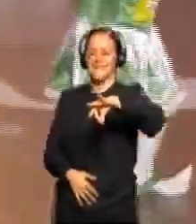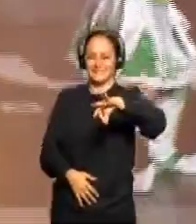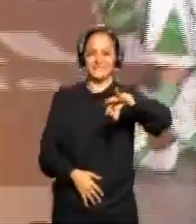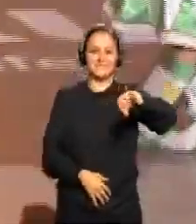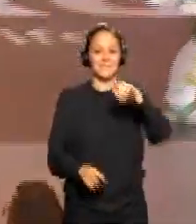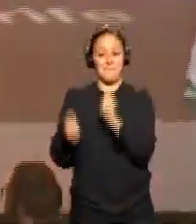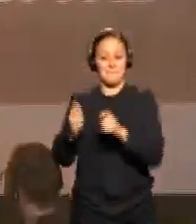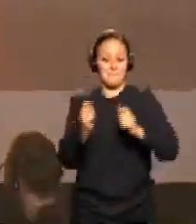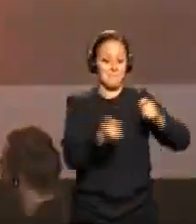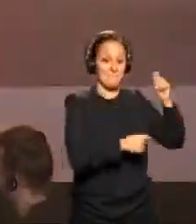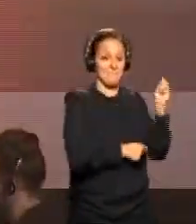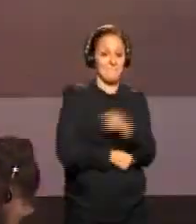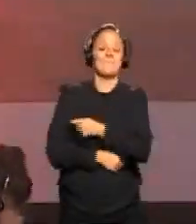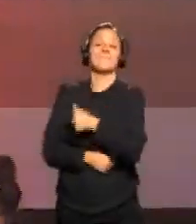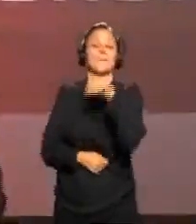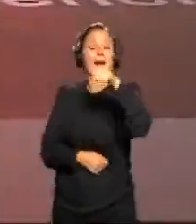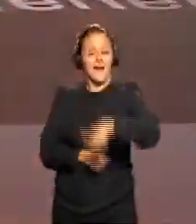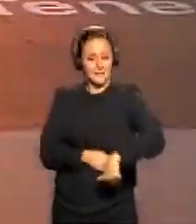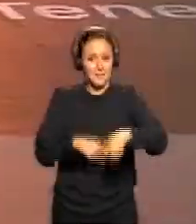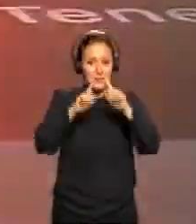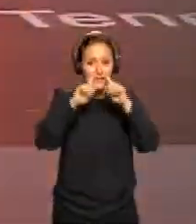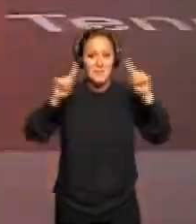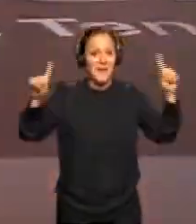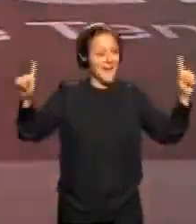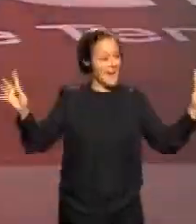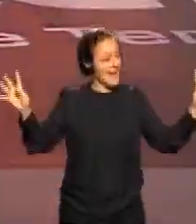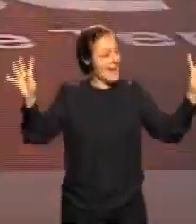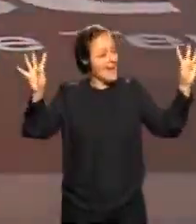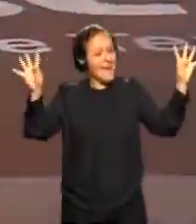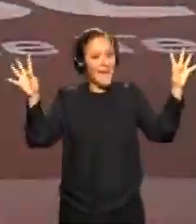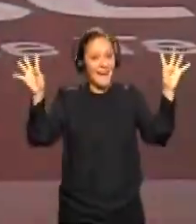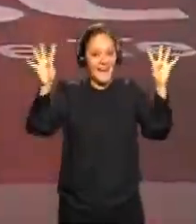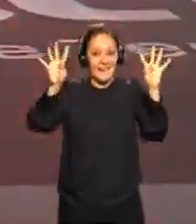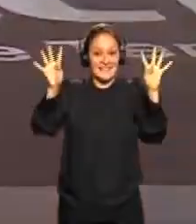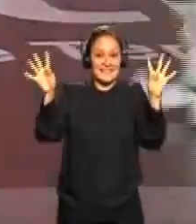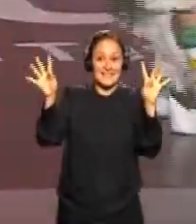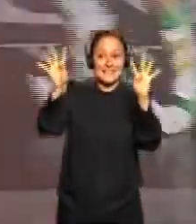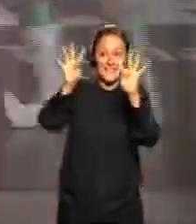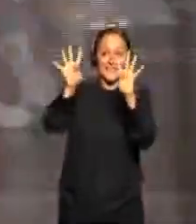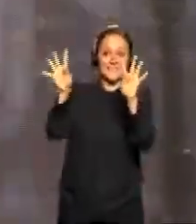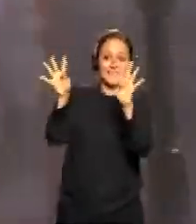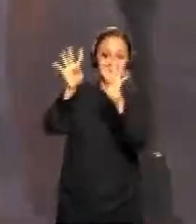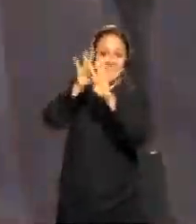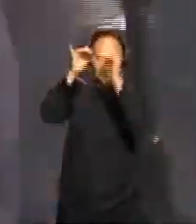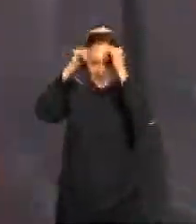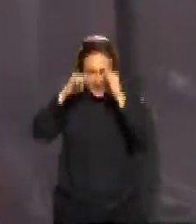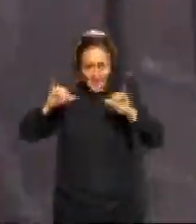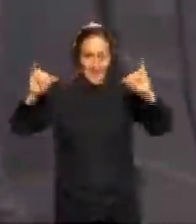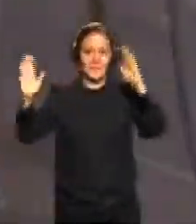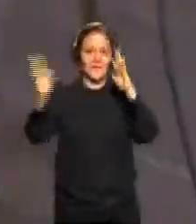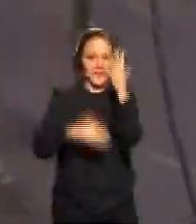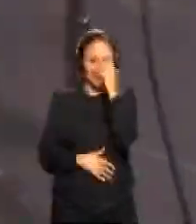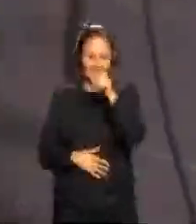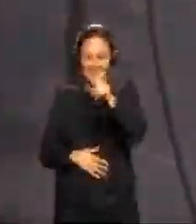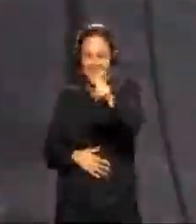disfrutar. Aquí están un año más, diablos locos en